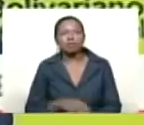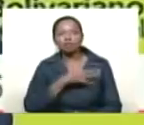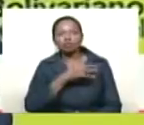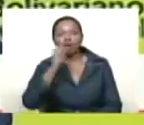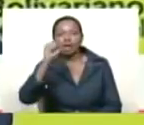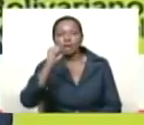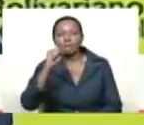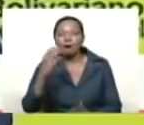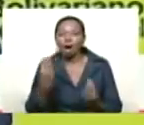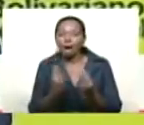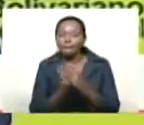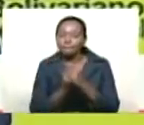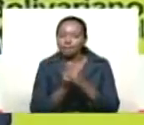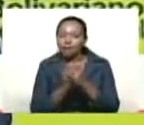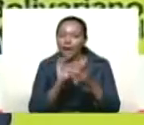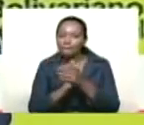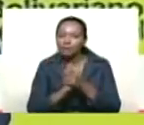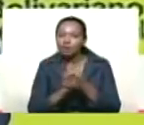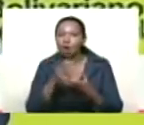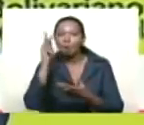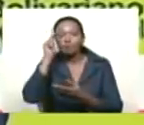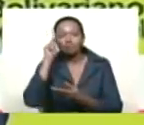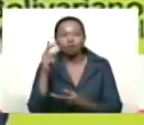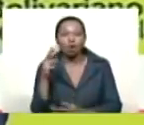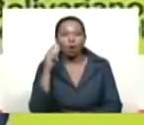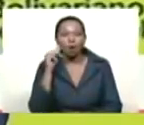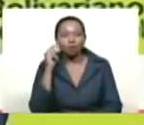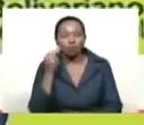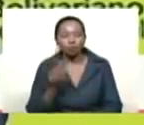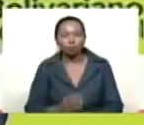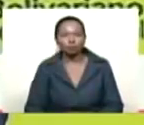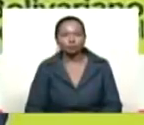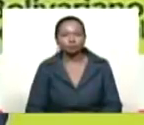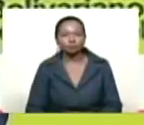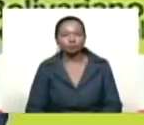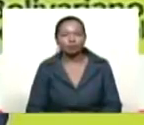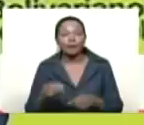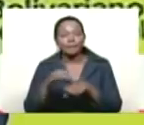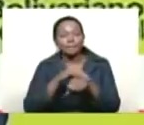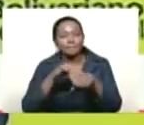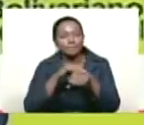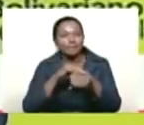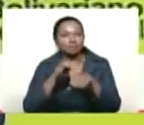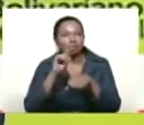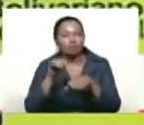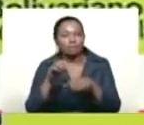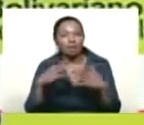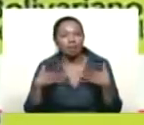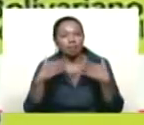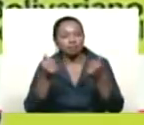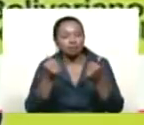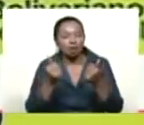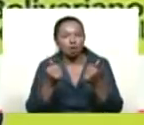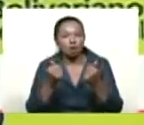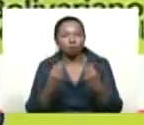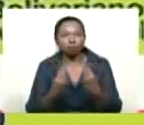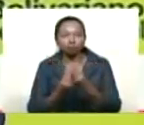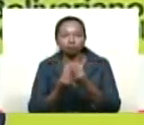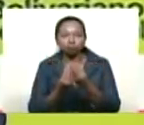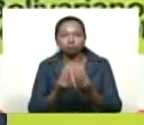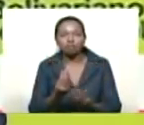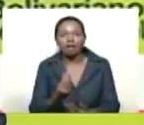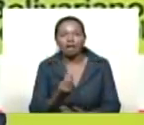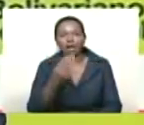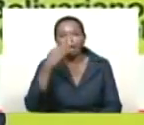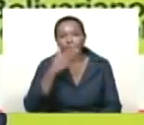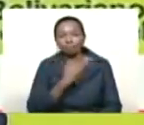compañero profesor Aristóbulos Turis, compañero ministro del Poder Popular para la Salud y rector